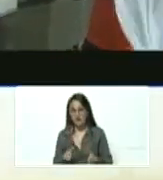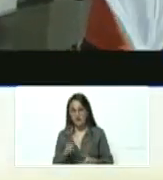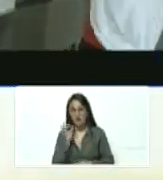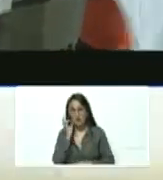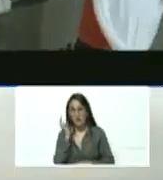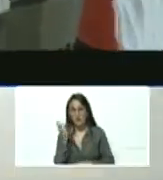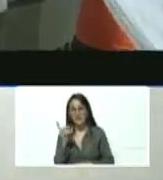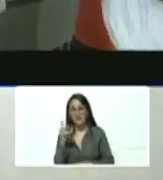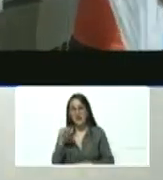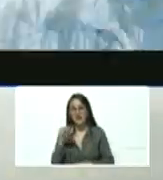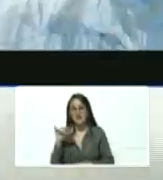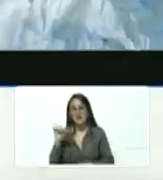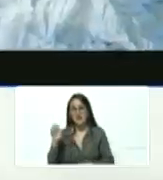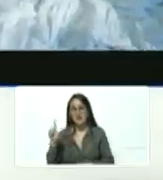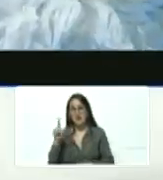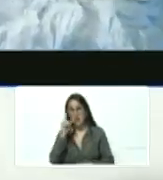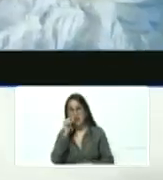Daniel